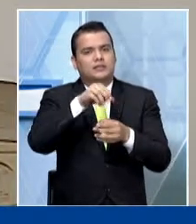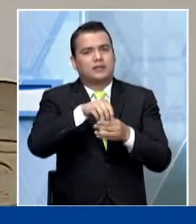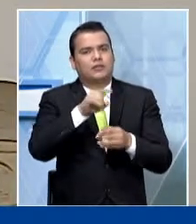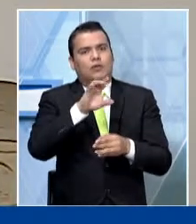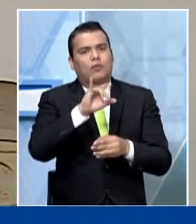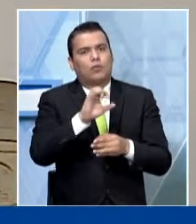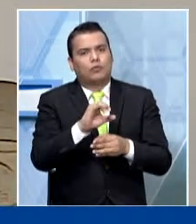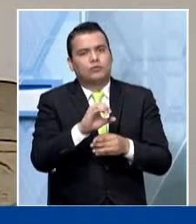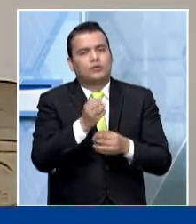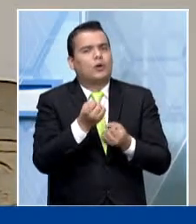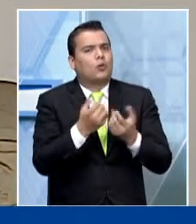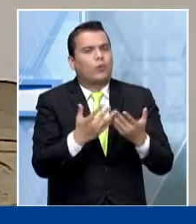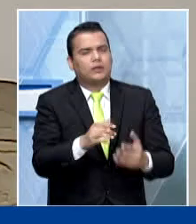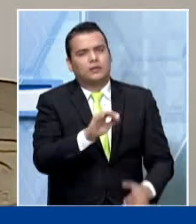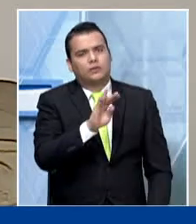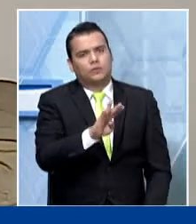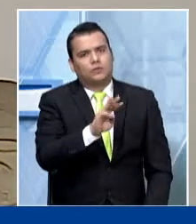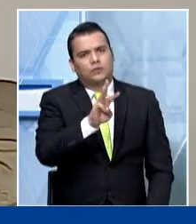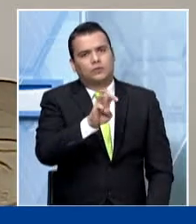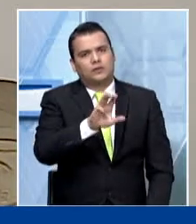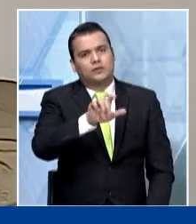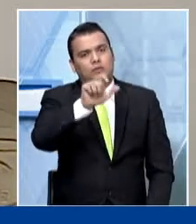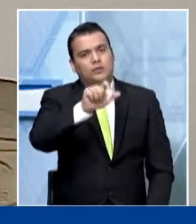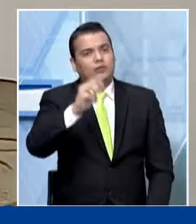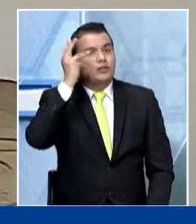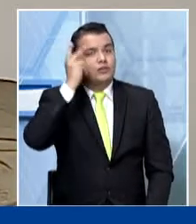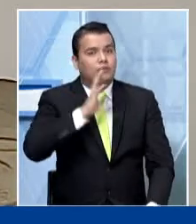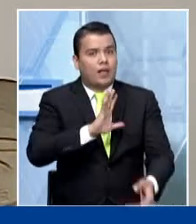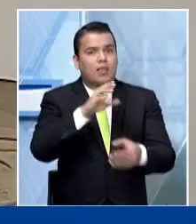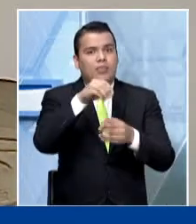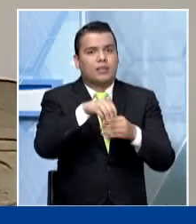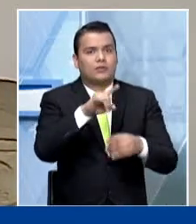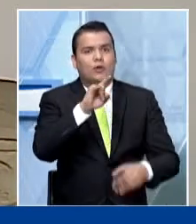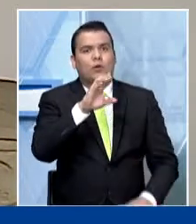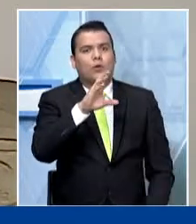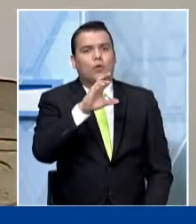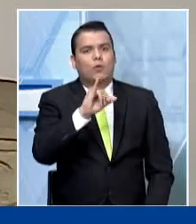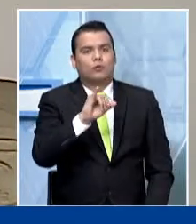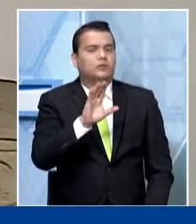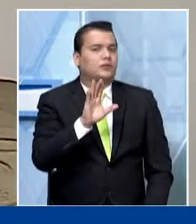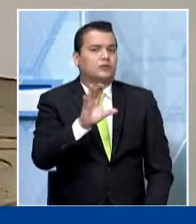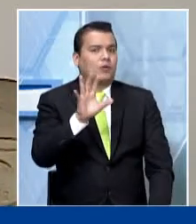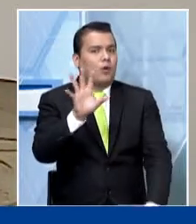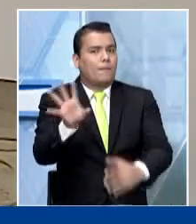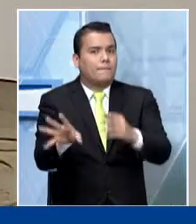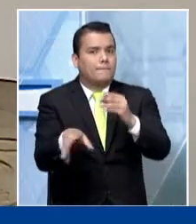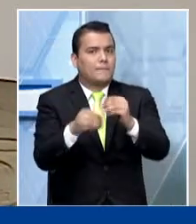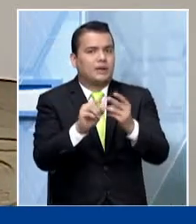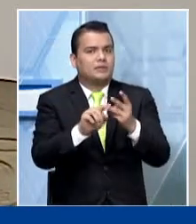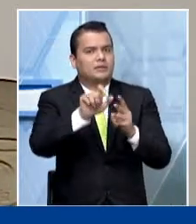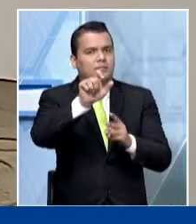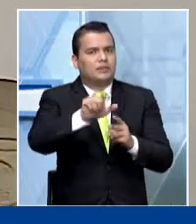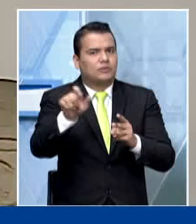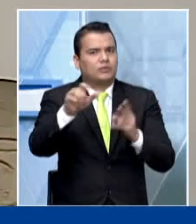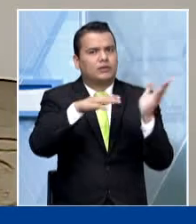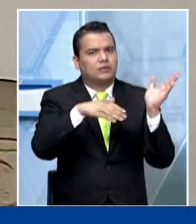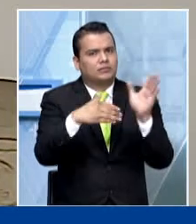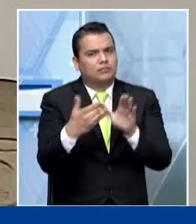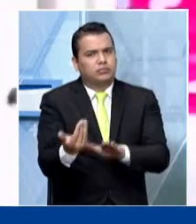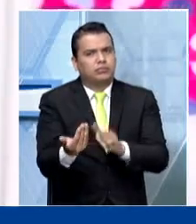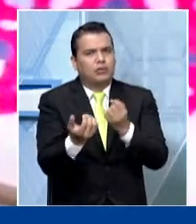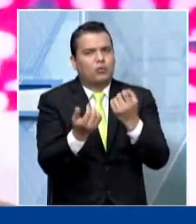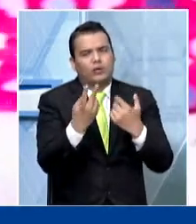asumamos 485 personas diarias senusi y adicionalmente tenemos un número de fallecidos que no baja de los